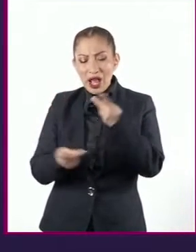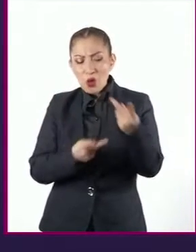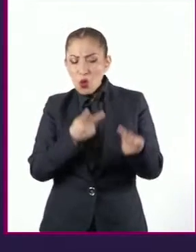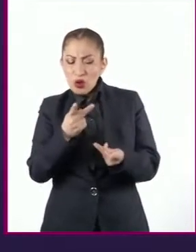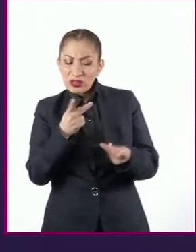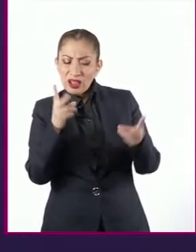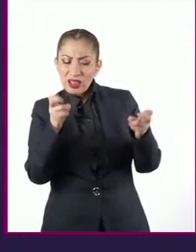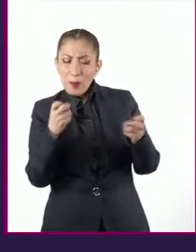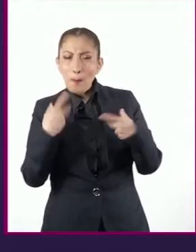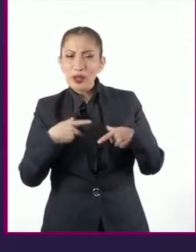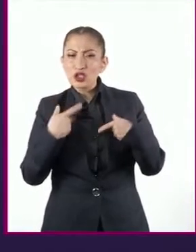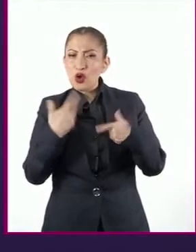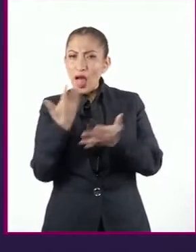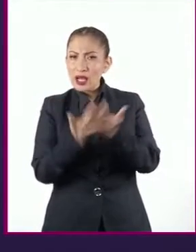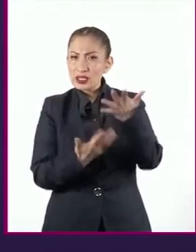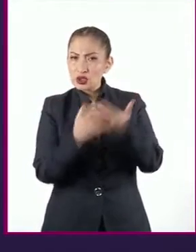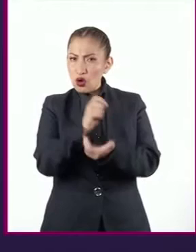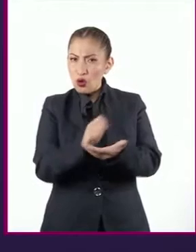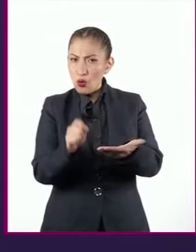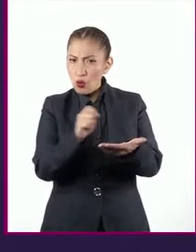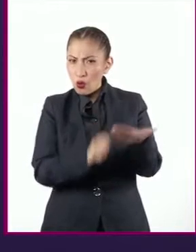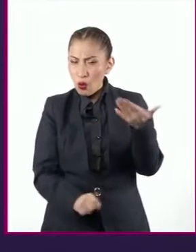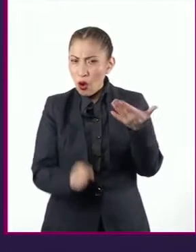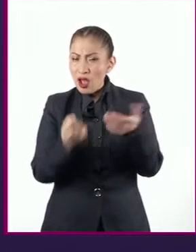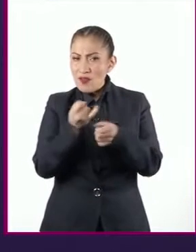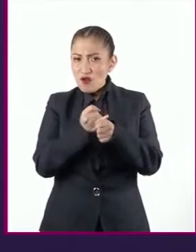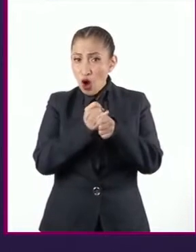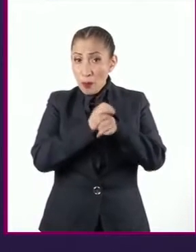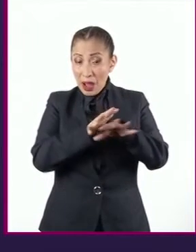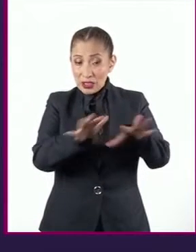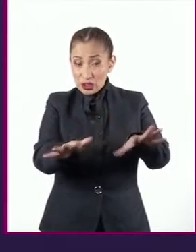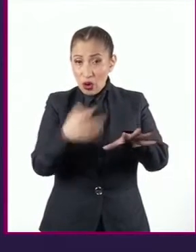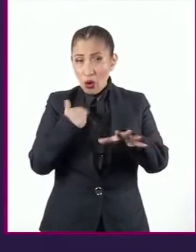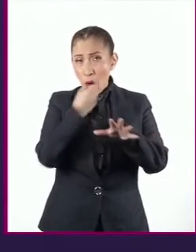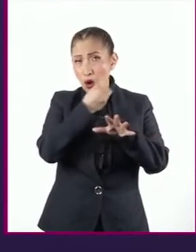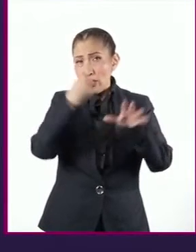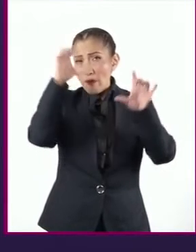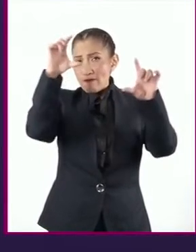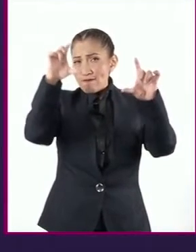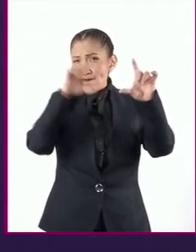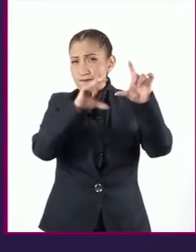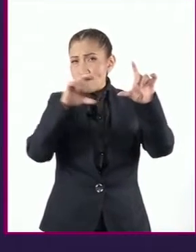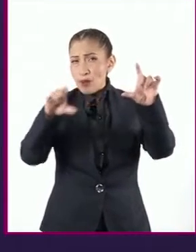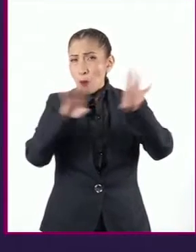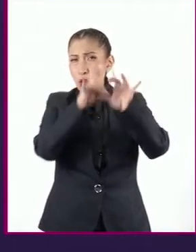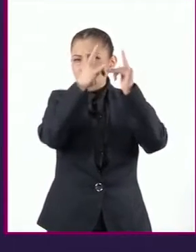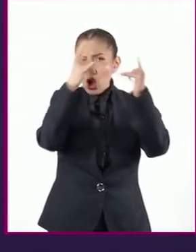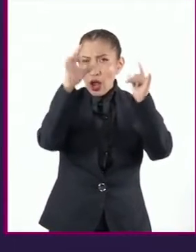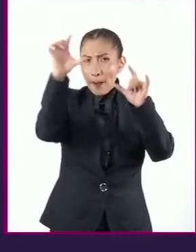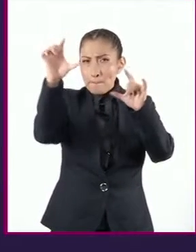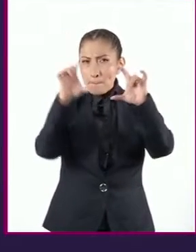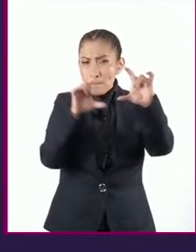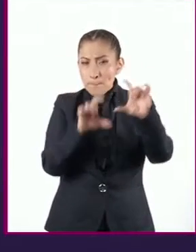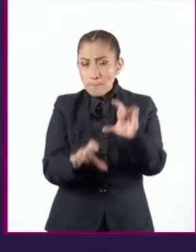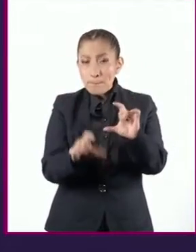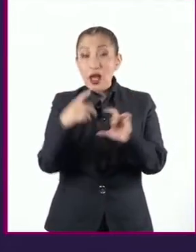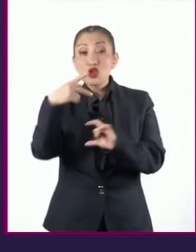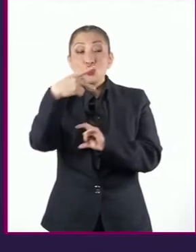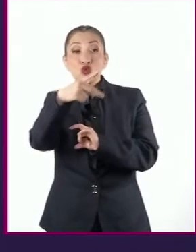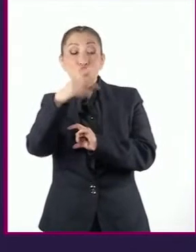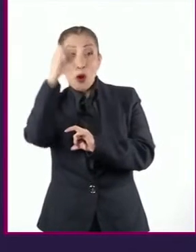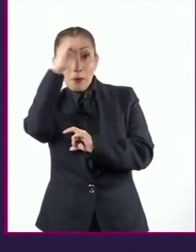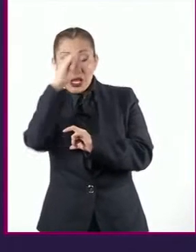el tema o el autor. Organizar la información ayudándose de mapas mentales, cuadros o esquemas. Expresar su